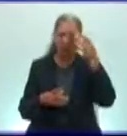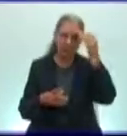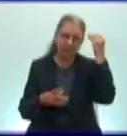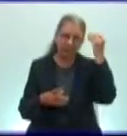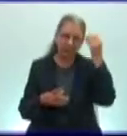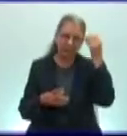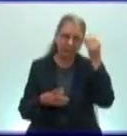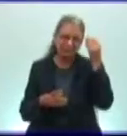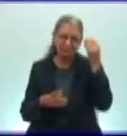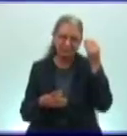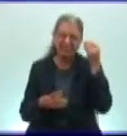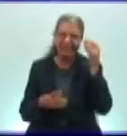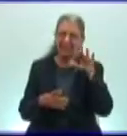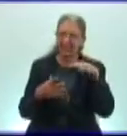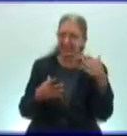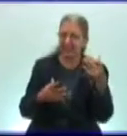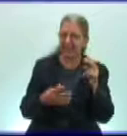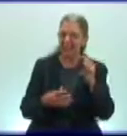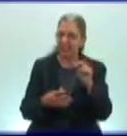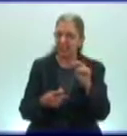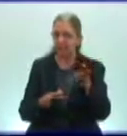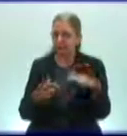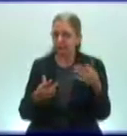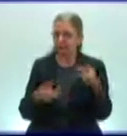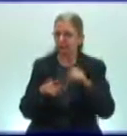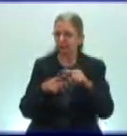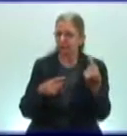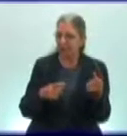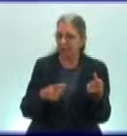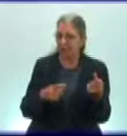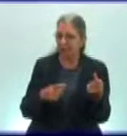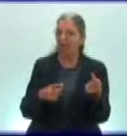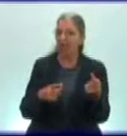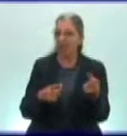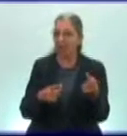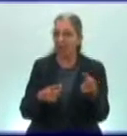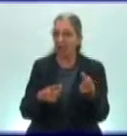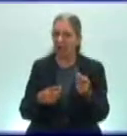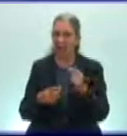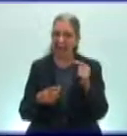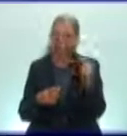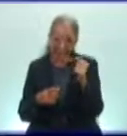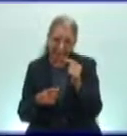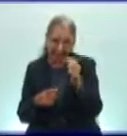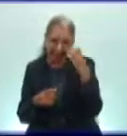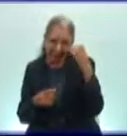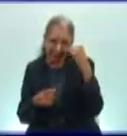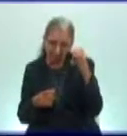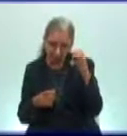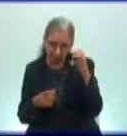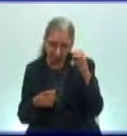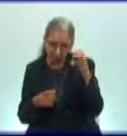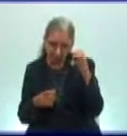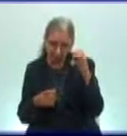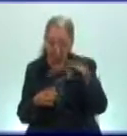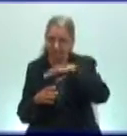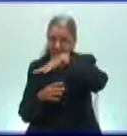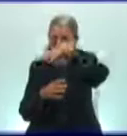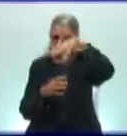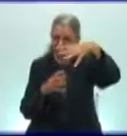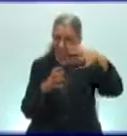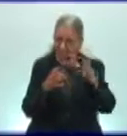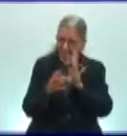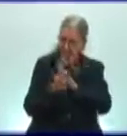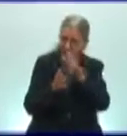son eléctricamente neutros? Recuerden que son eléctricamente neutros porque la cantidad de electrones en su envoltura es